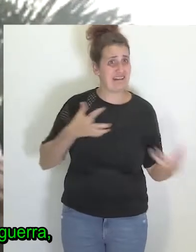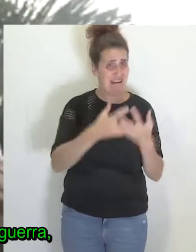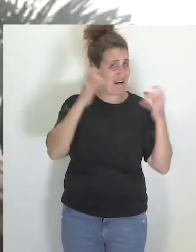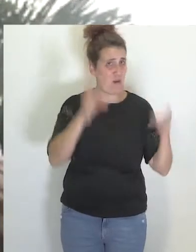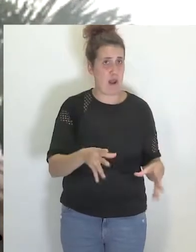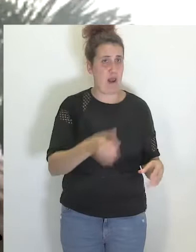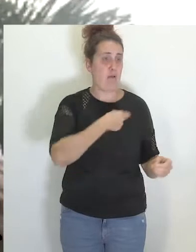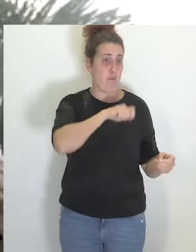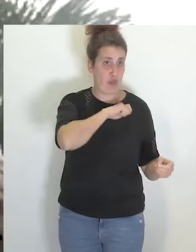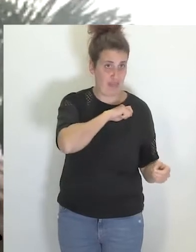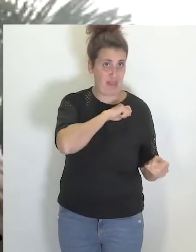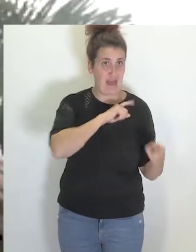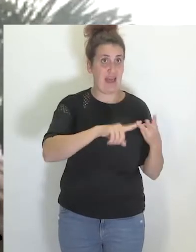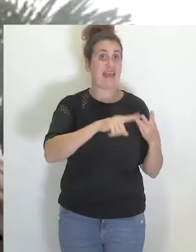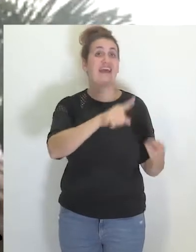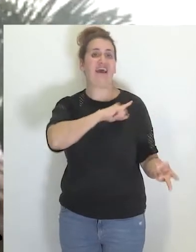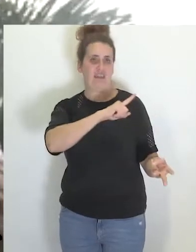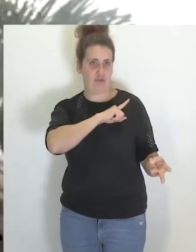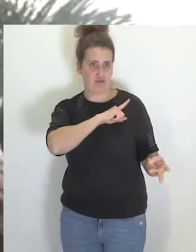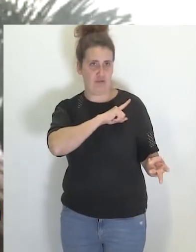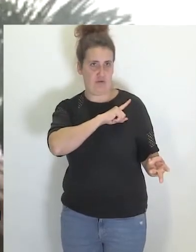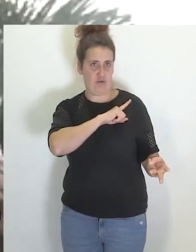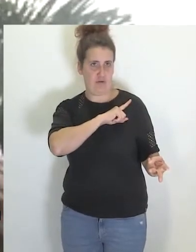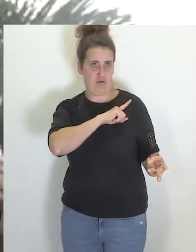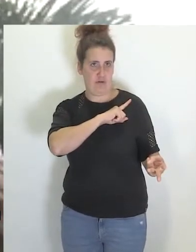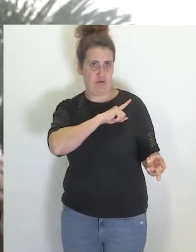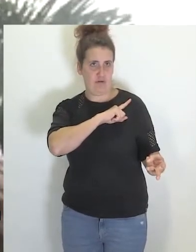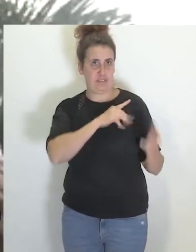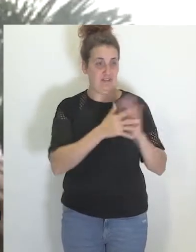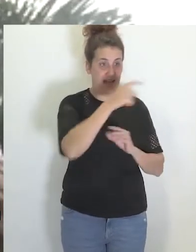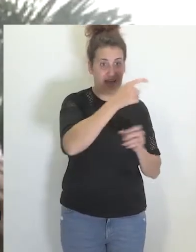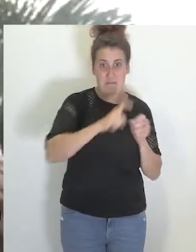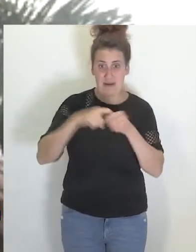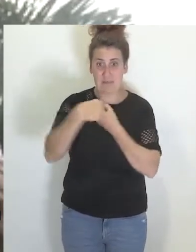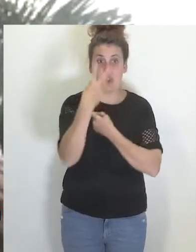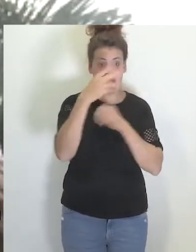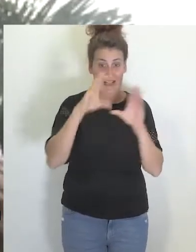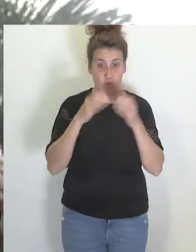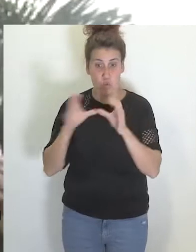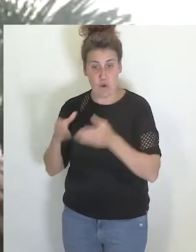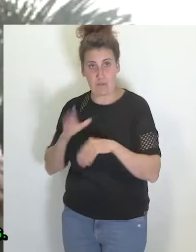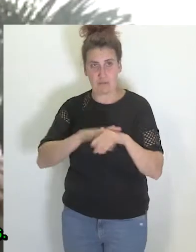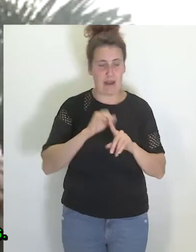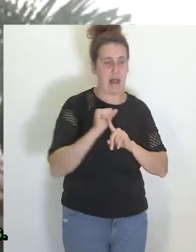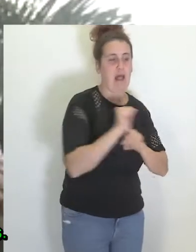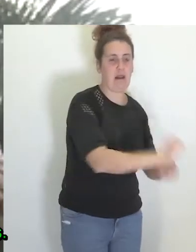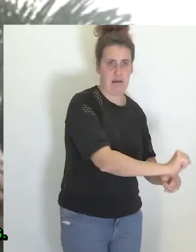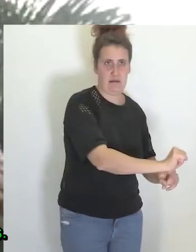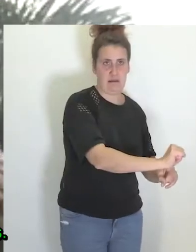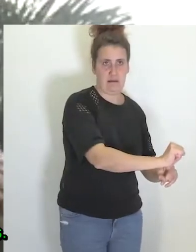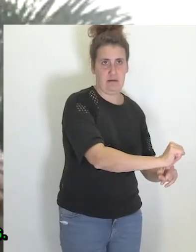guerra, policías nacional y ejército. Entonces ahí participaron estos tres cuerpos para poder